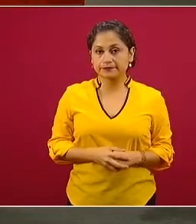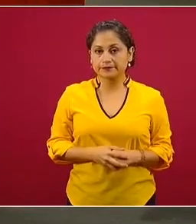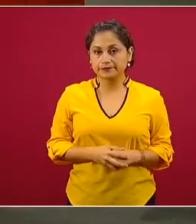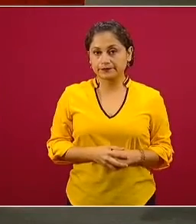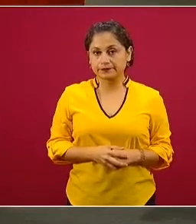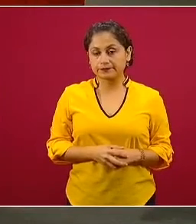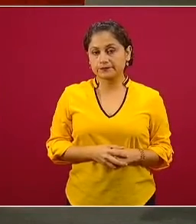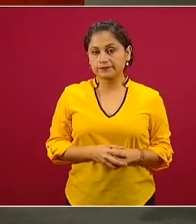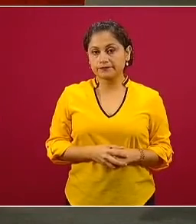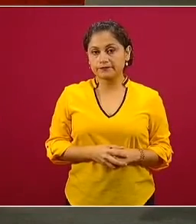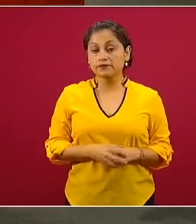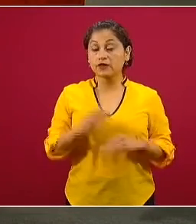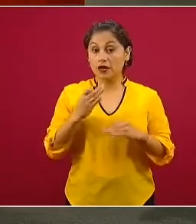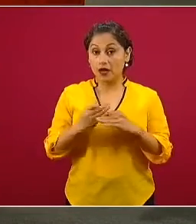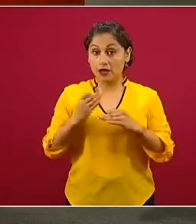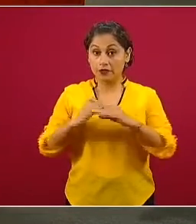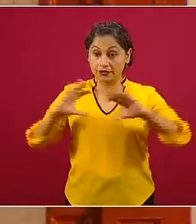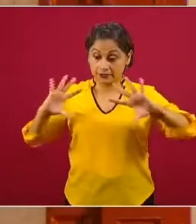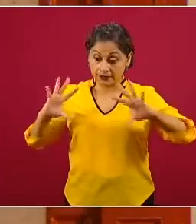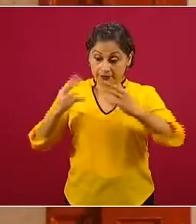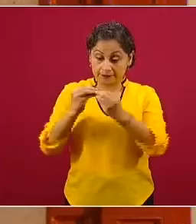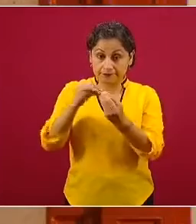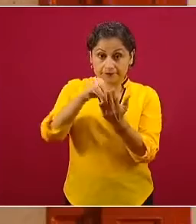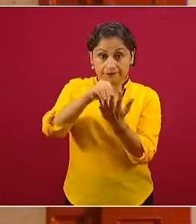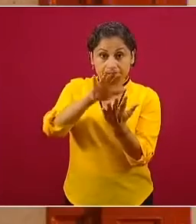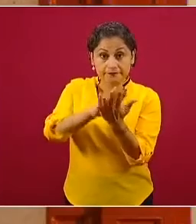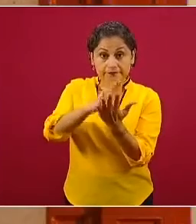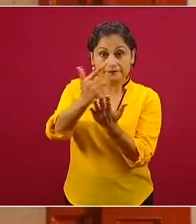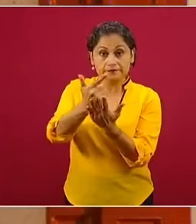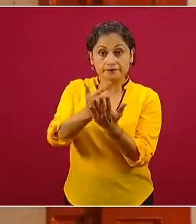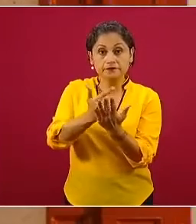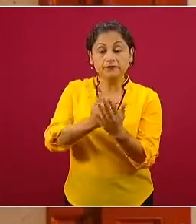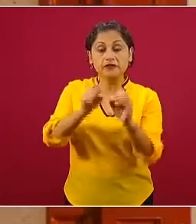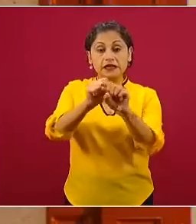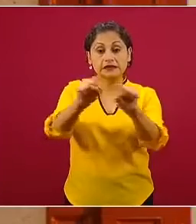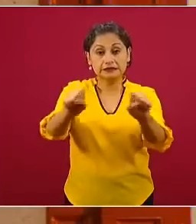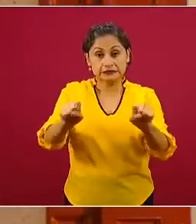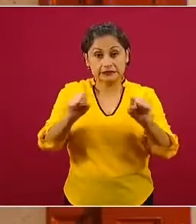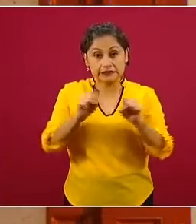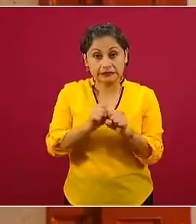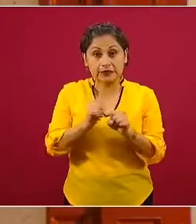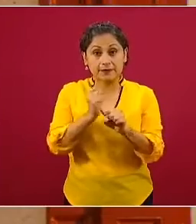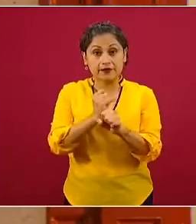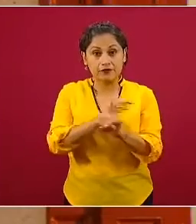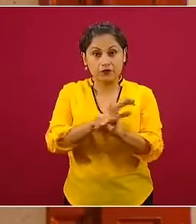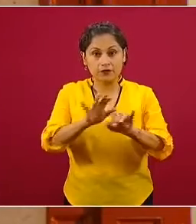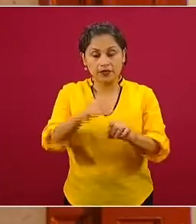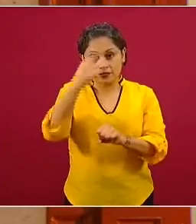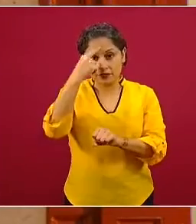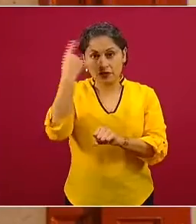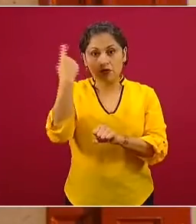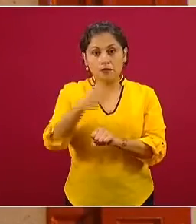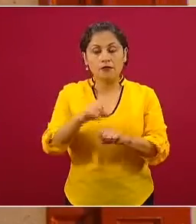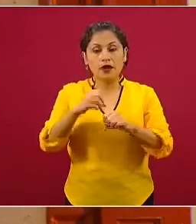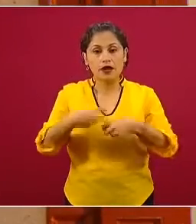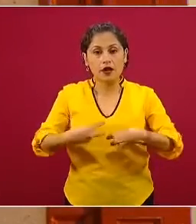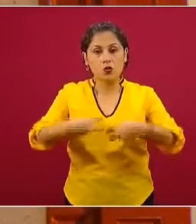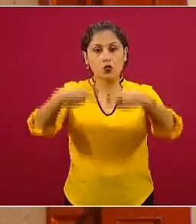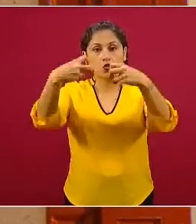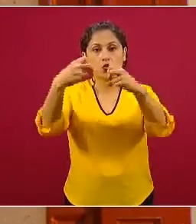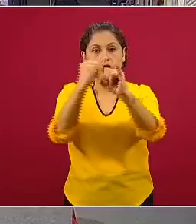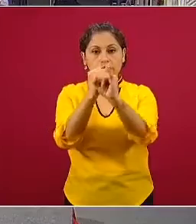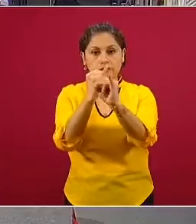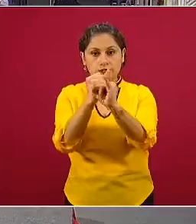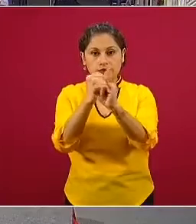ya de integrar un sistema también de información basado en línea para que todos estos